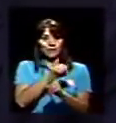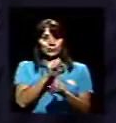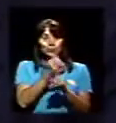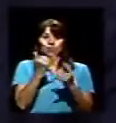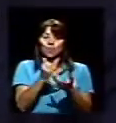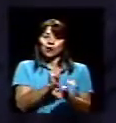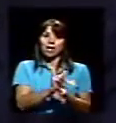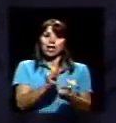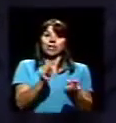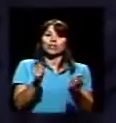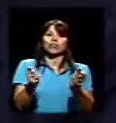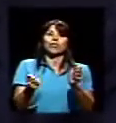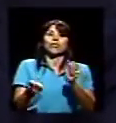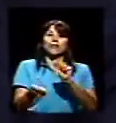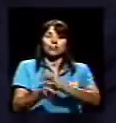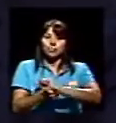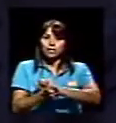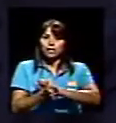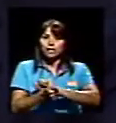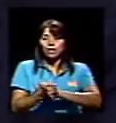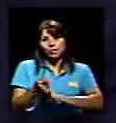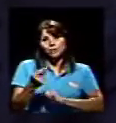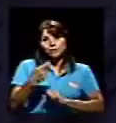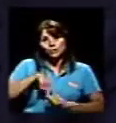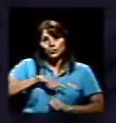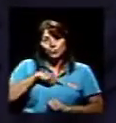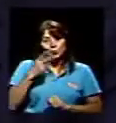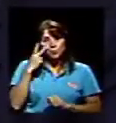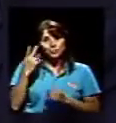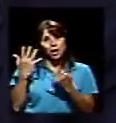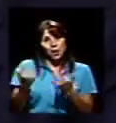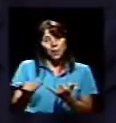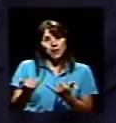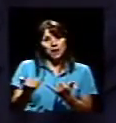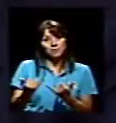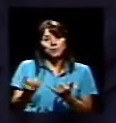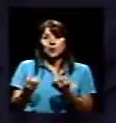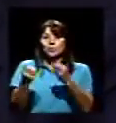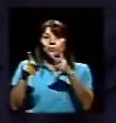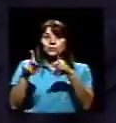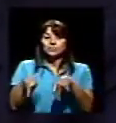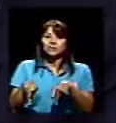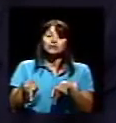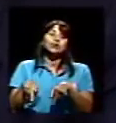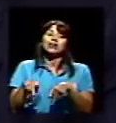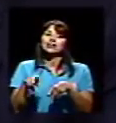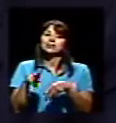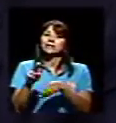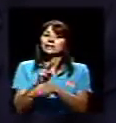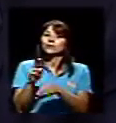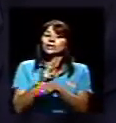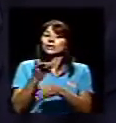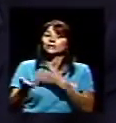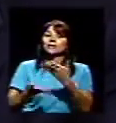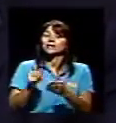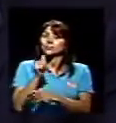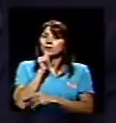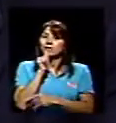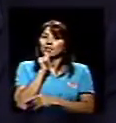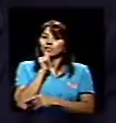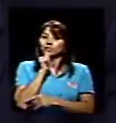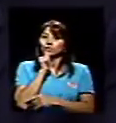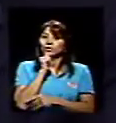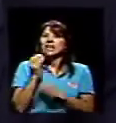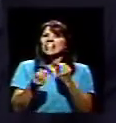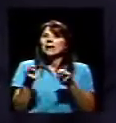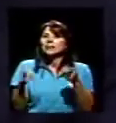empleo del sector privado no está teniendo el dinamismo que tenía en otro tiempo. Lo que está pasando con el empleo privado, básicamente no hemos recibido más